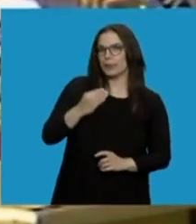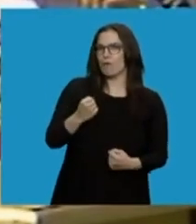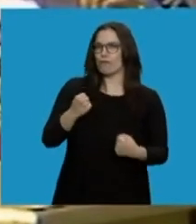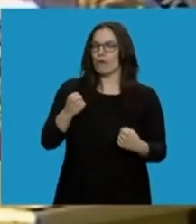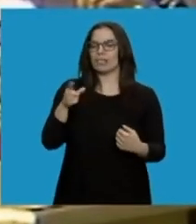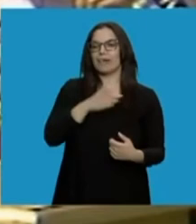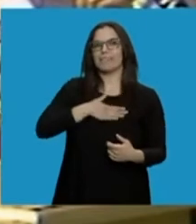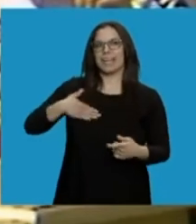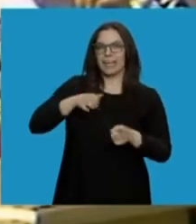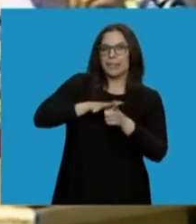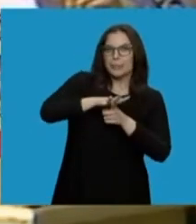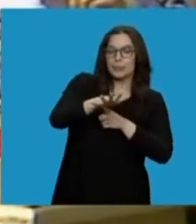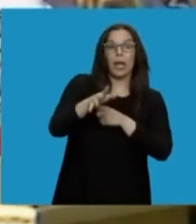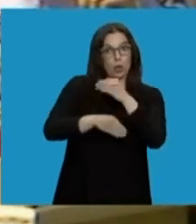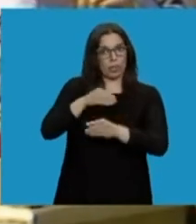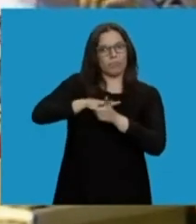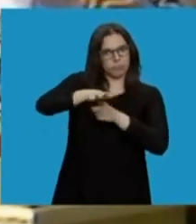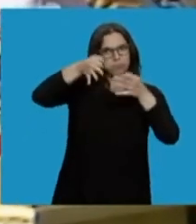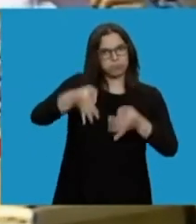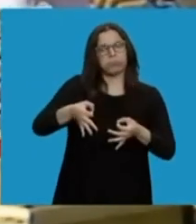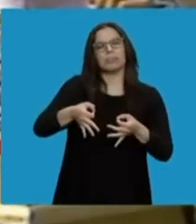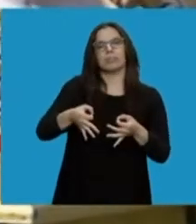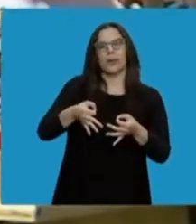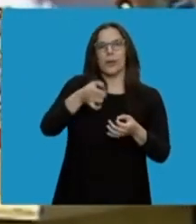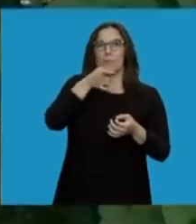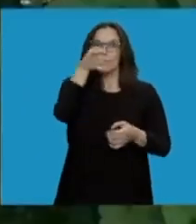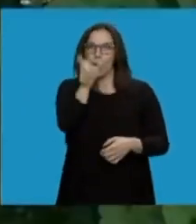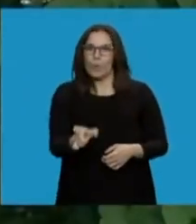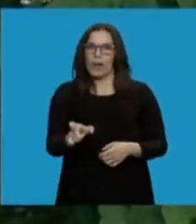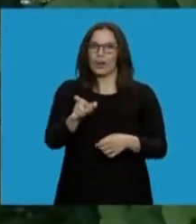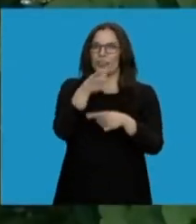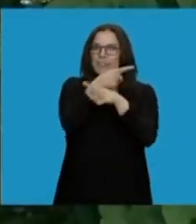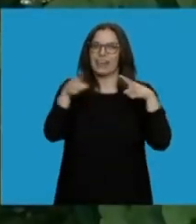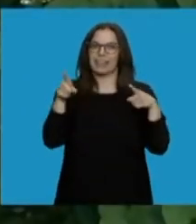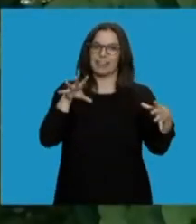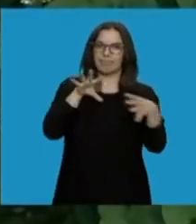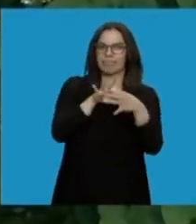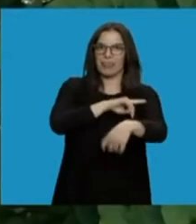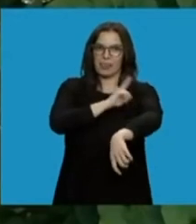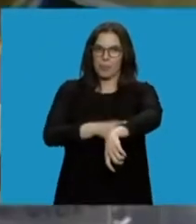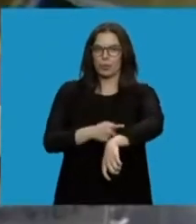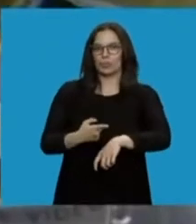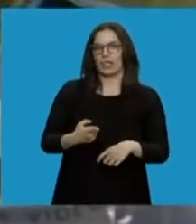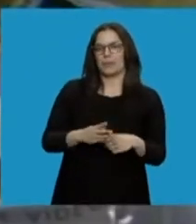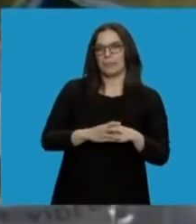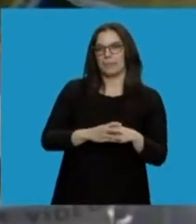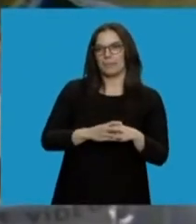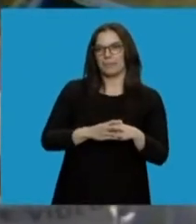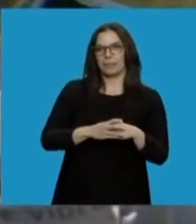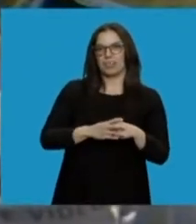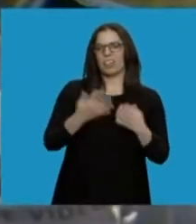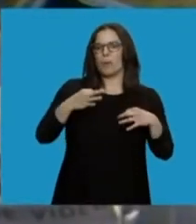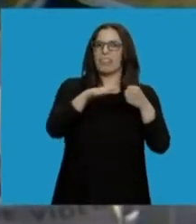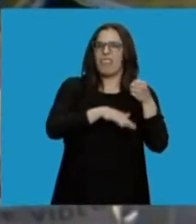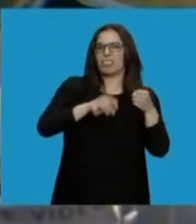que quería aportar, y lo hacía, ¿no? Un vocabulario diferente en el deporte que del más básico, ¿no?